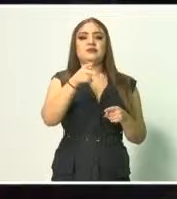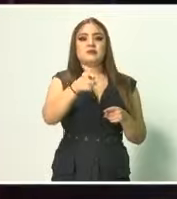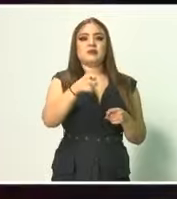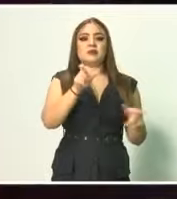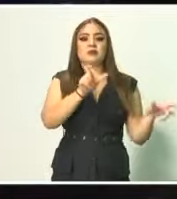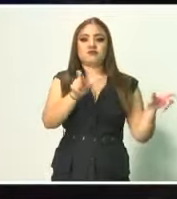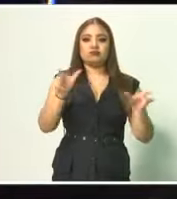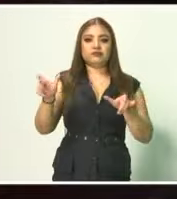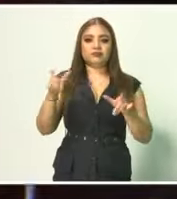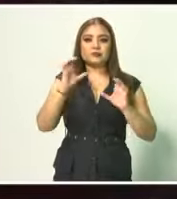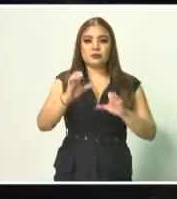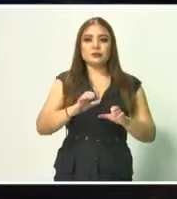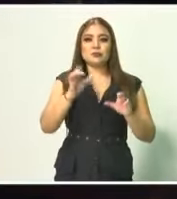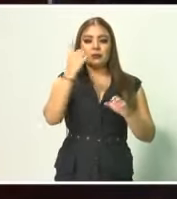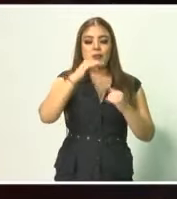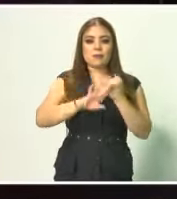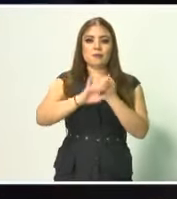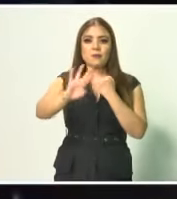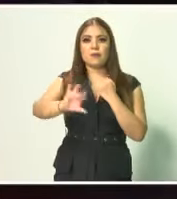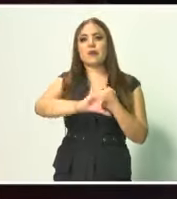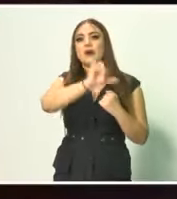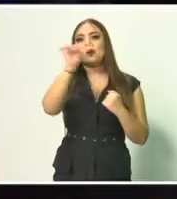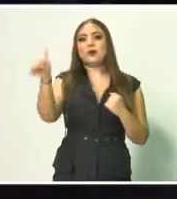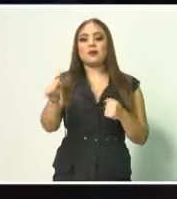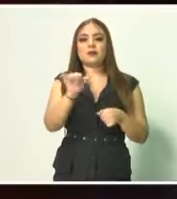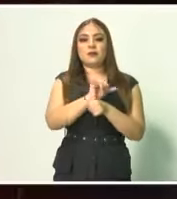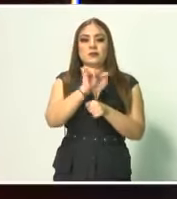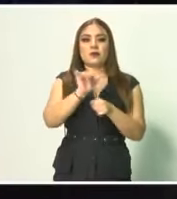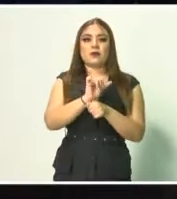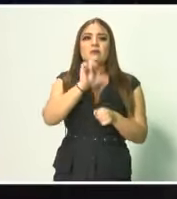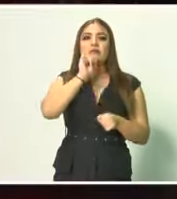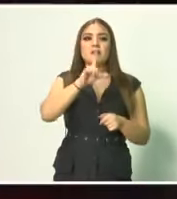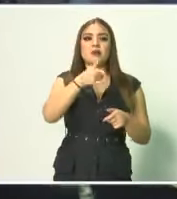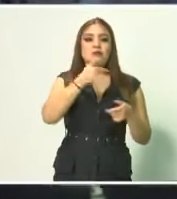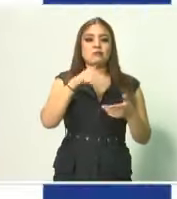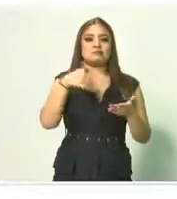acordonaron la zona para evitar que otras personas cayeran en ese lugar.